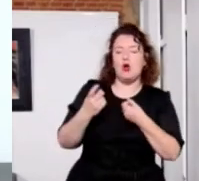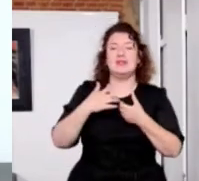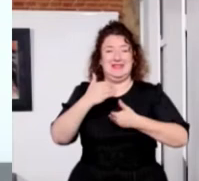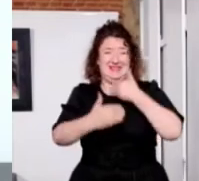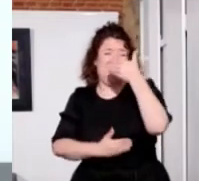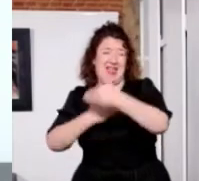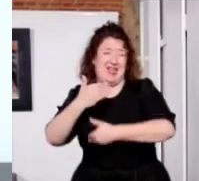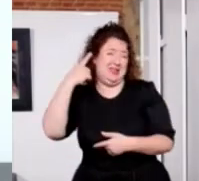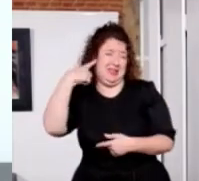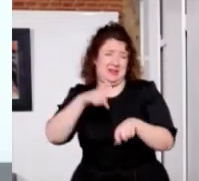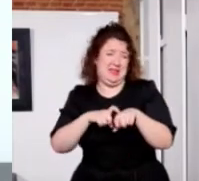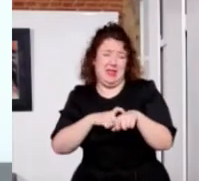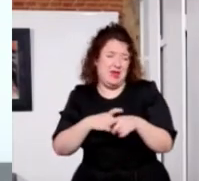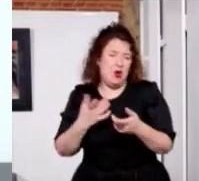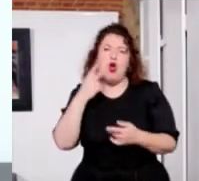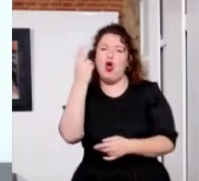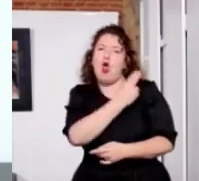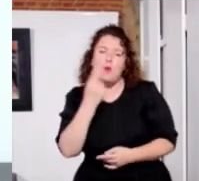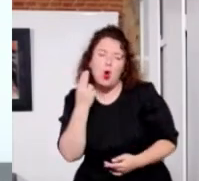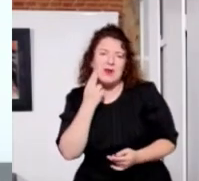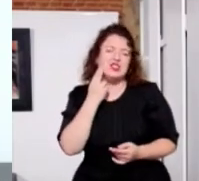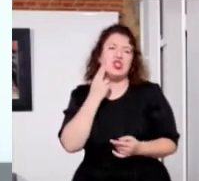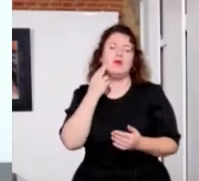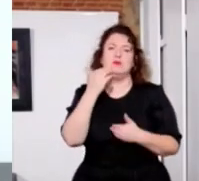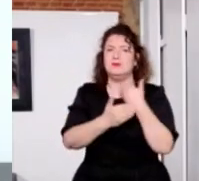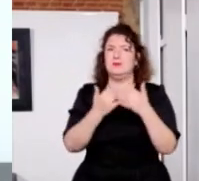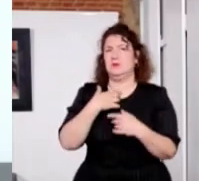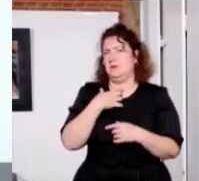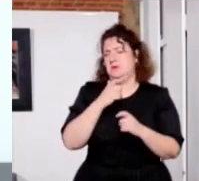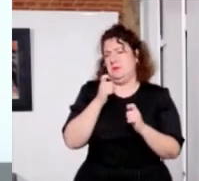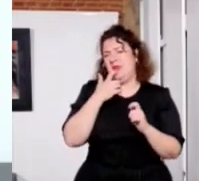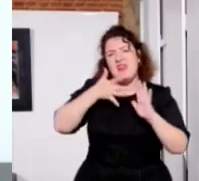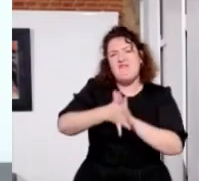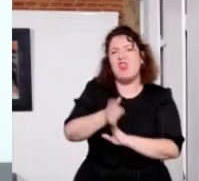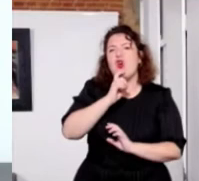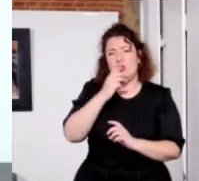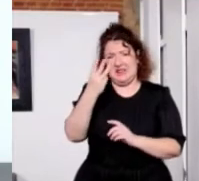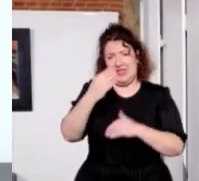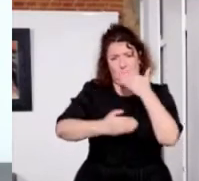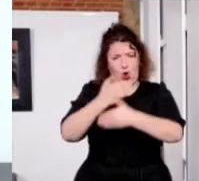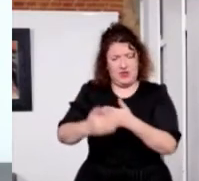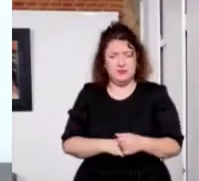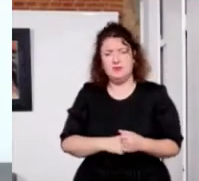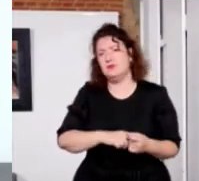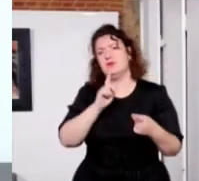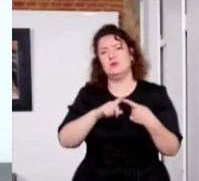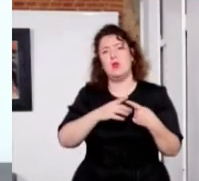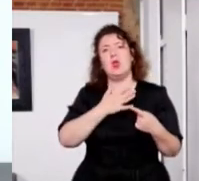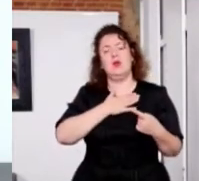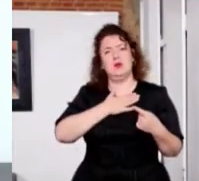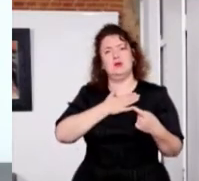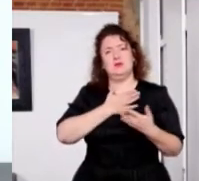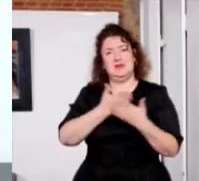itinerario de compromiso del voluntariado lo definiría en tres palabras o en tres procesos. Un voluntariado a la altura